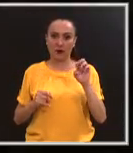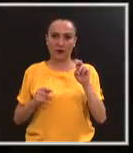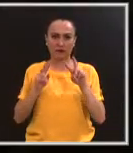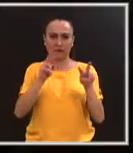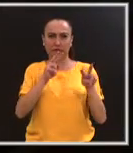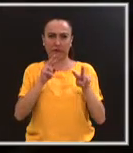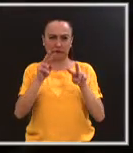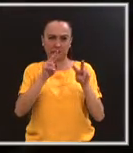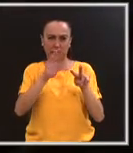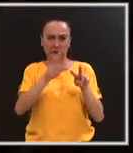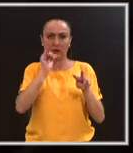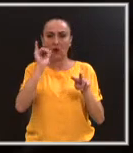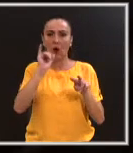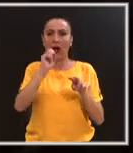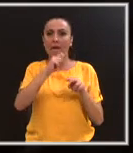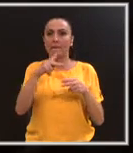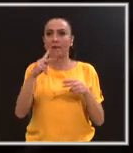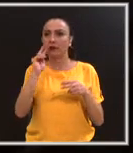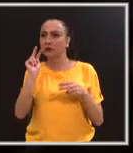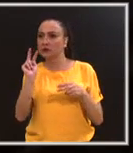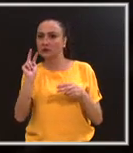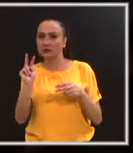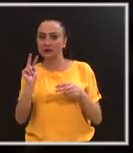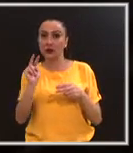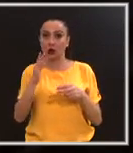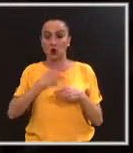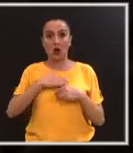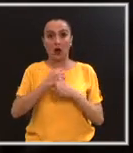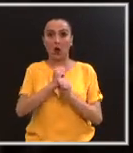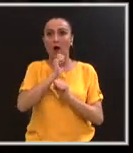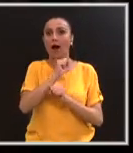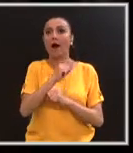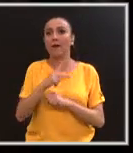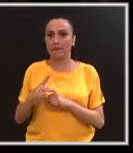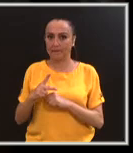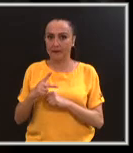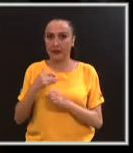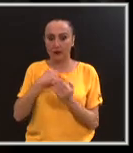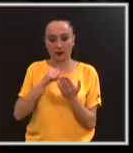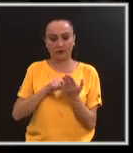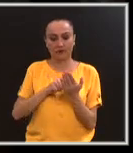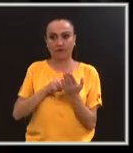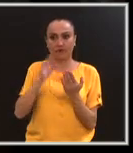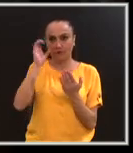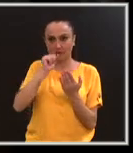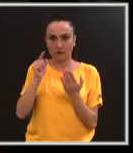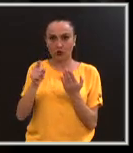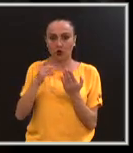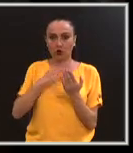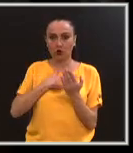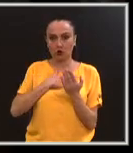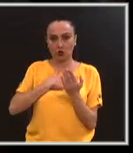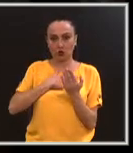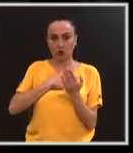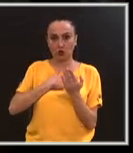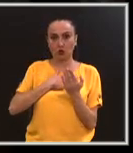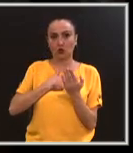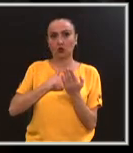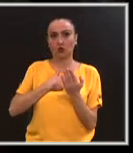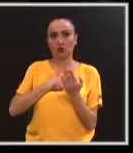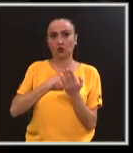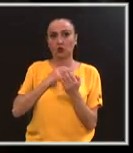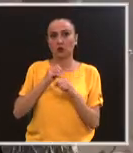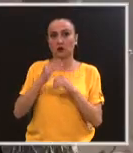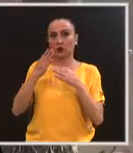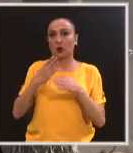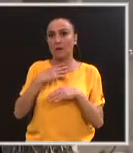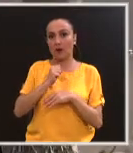la marea por medio de una aplicación yo lo hago por una aplicación que tengo aquí entonces yo yo me yo me soro por